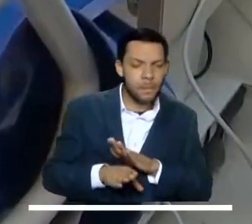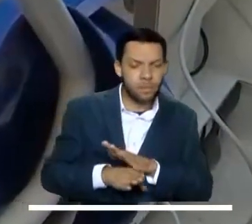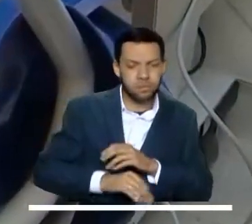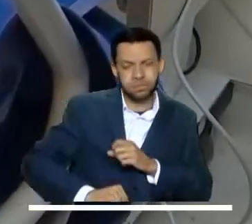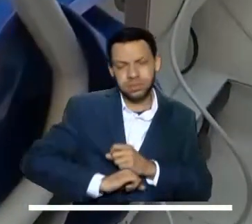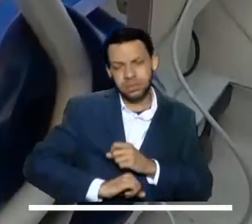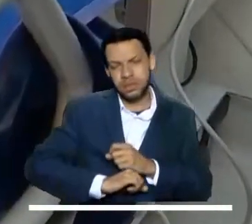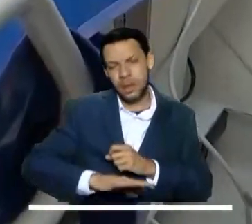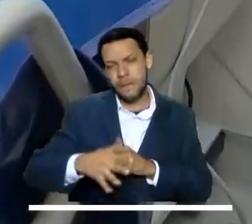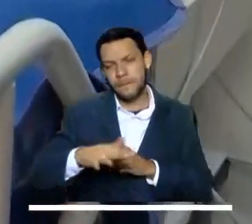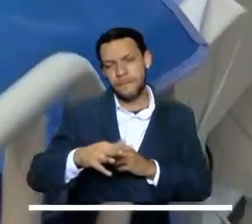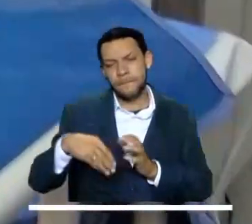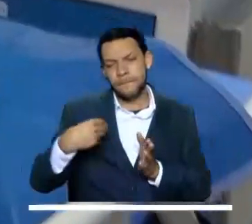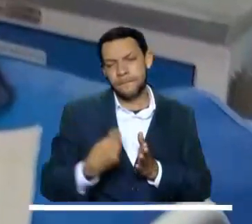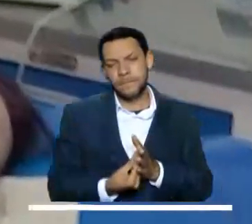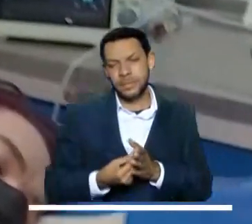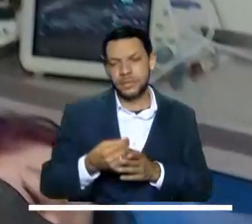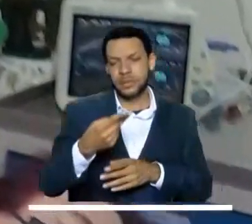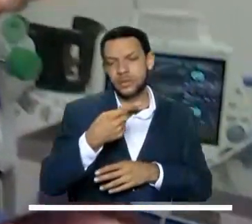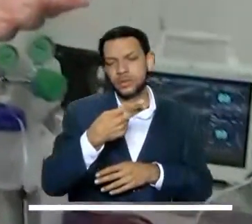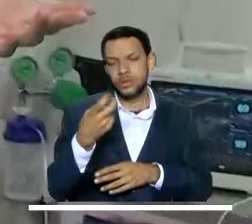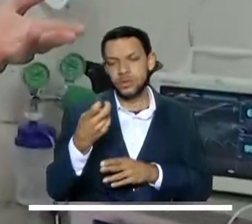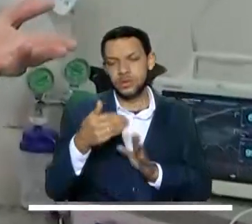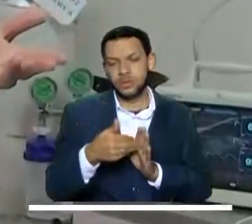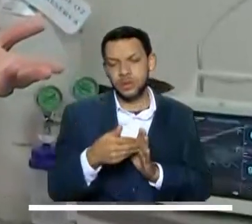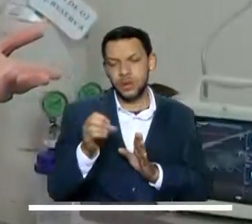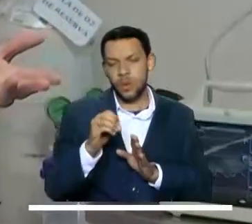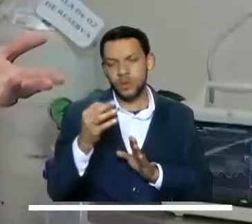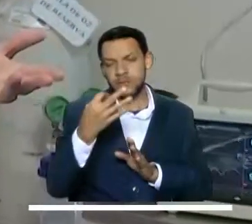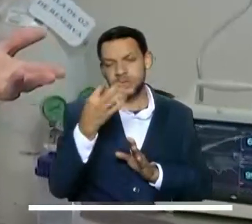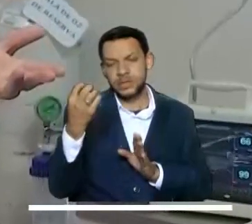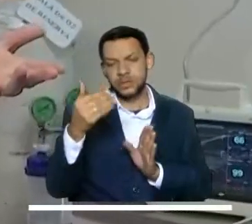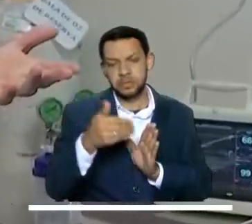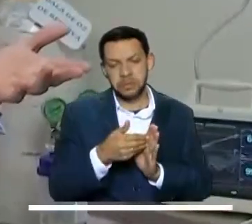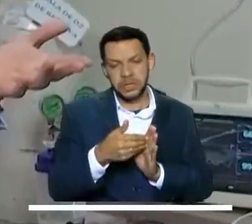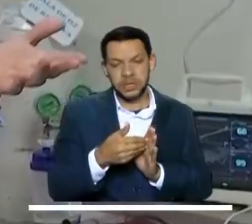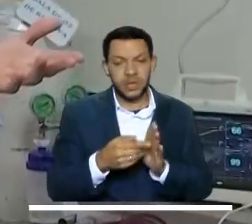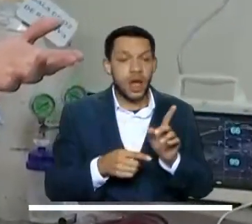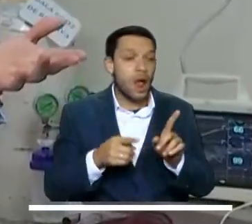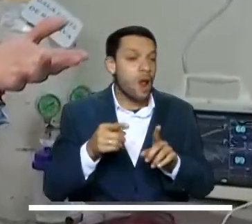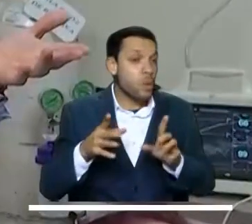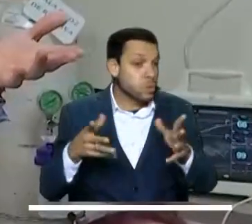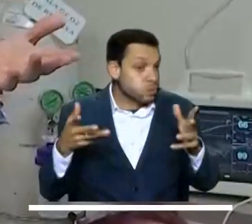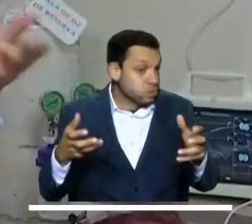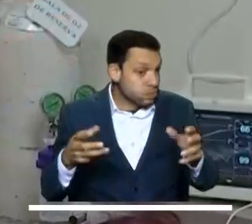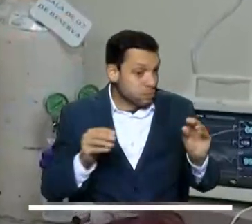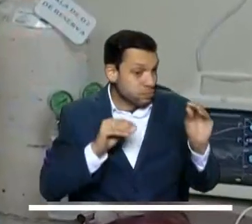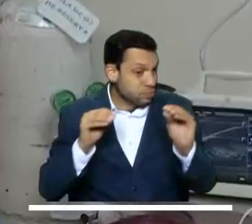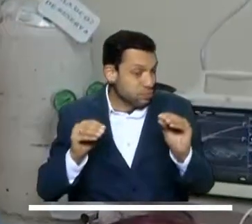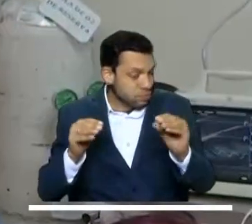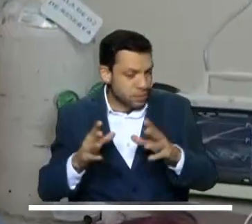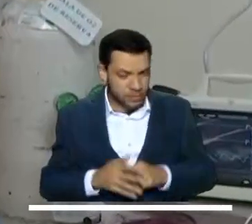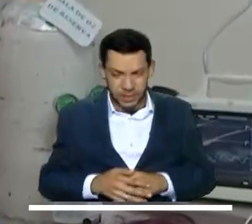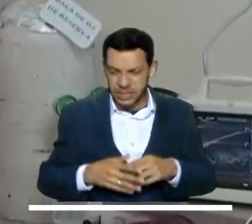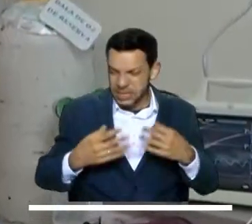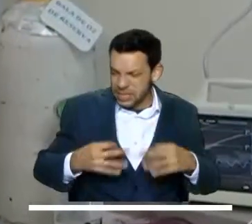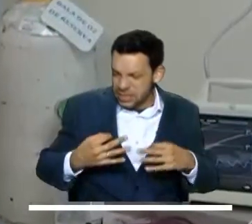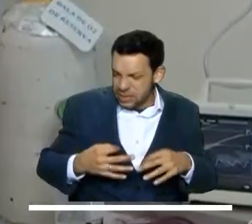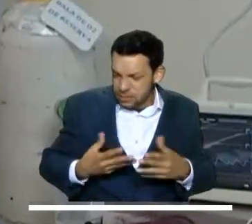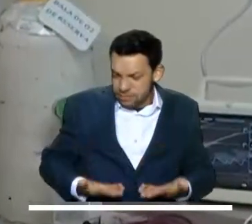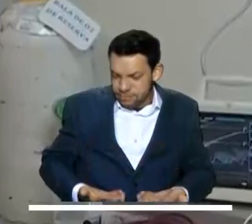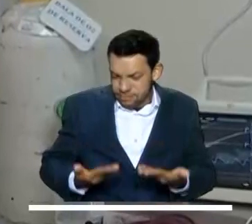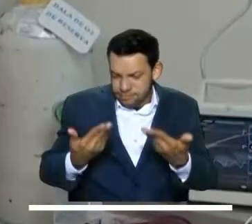oscilar aproximadamente en 250 a 300 mil pesos. Correcto, entre sedación y sin sedación, entre 250 y 300 mil pesos. Imagínense, es